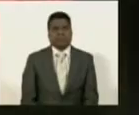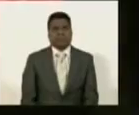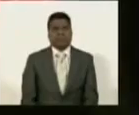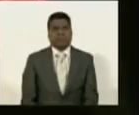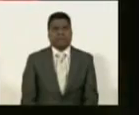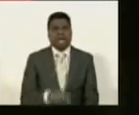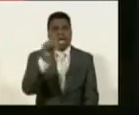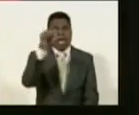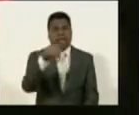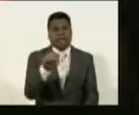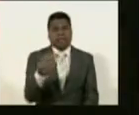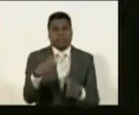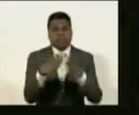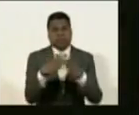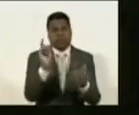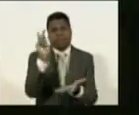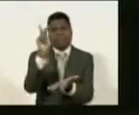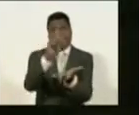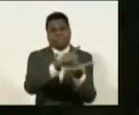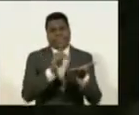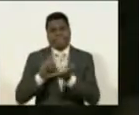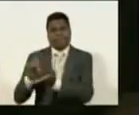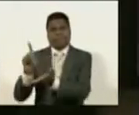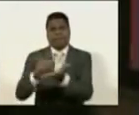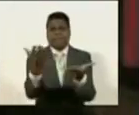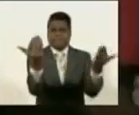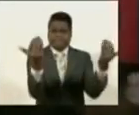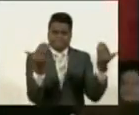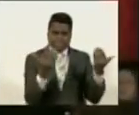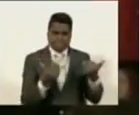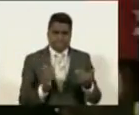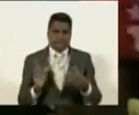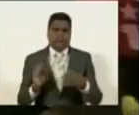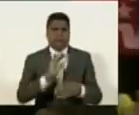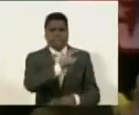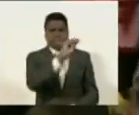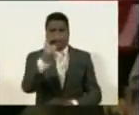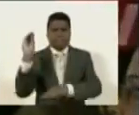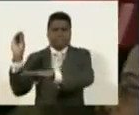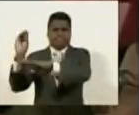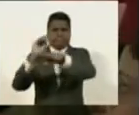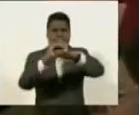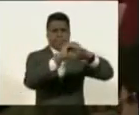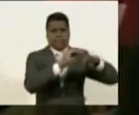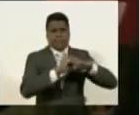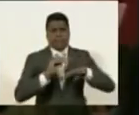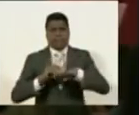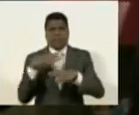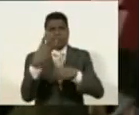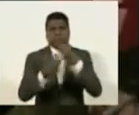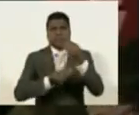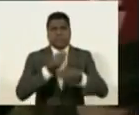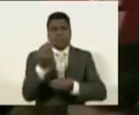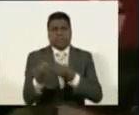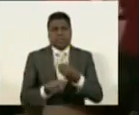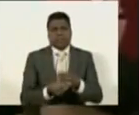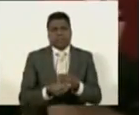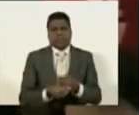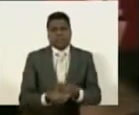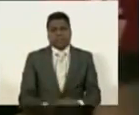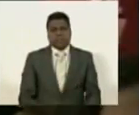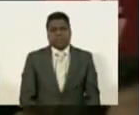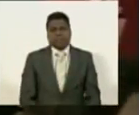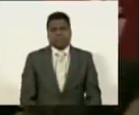Acá están todos y todas acudiendo al llamado que se ha hecho para